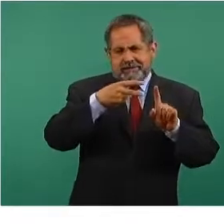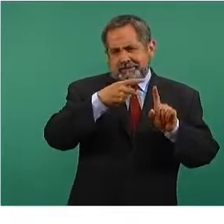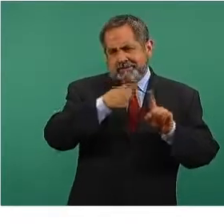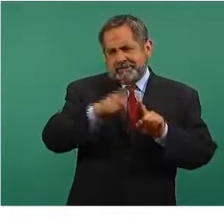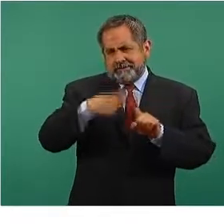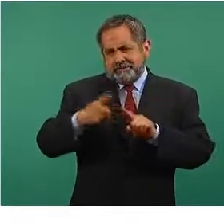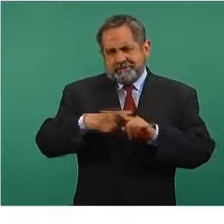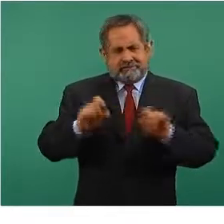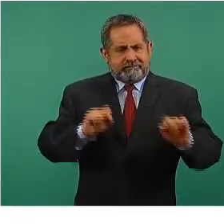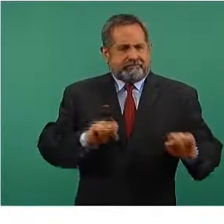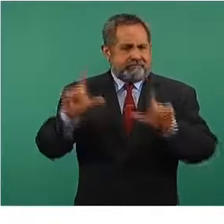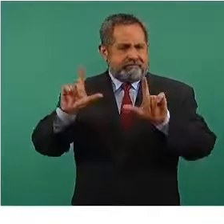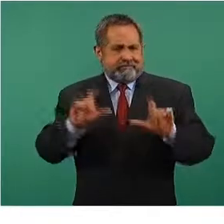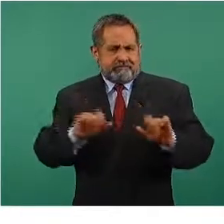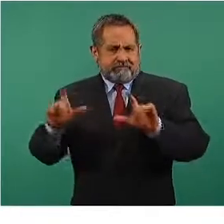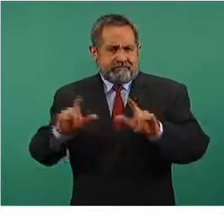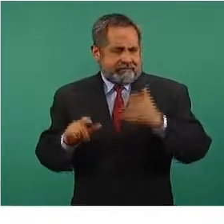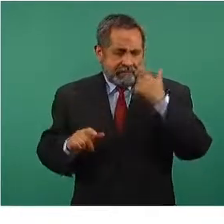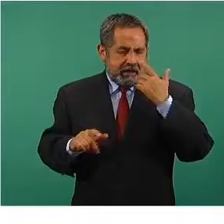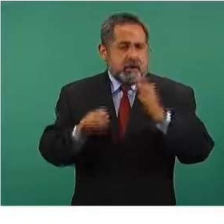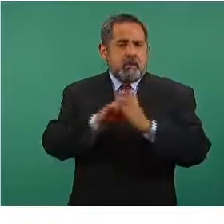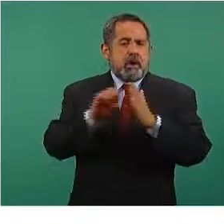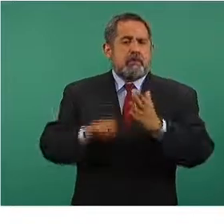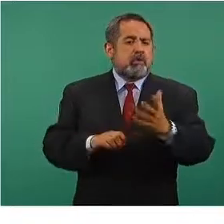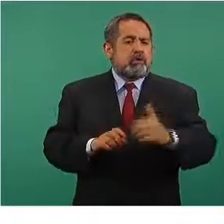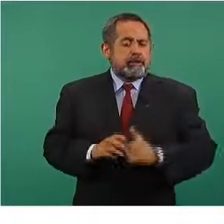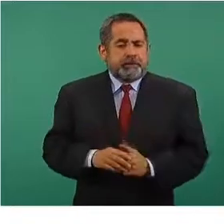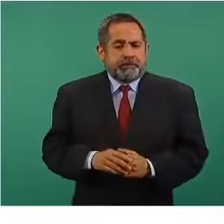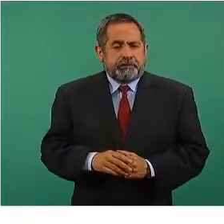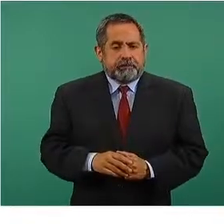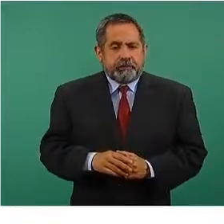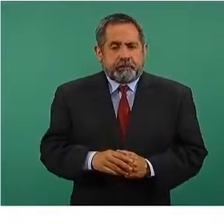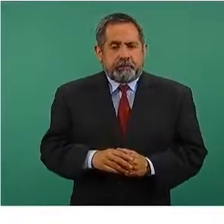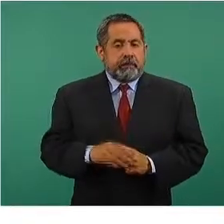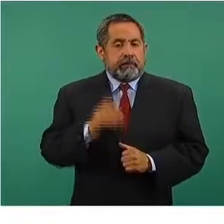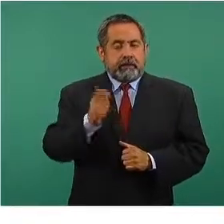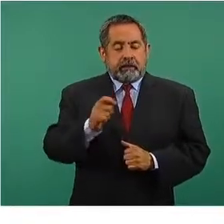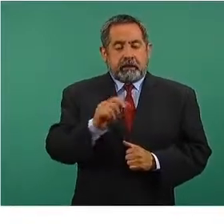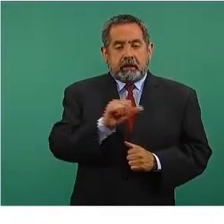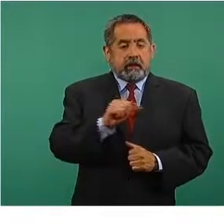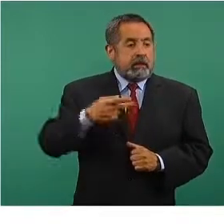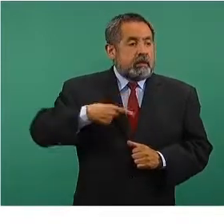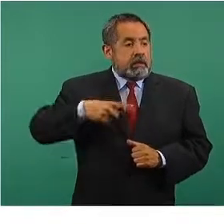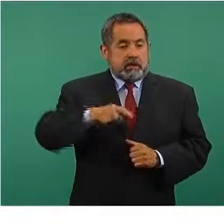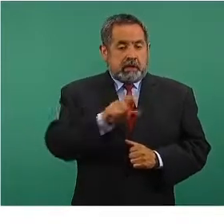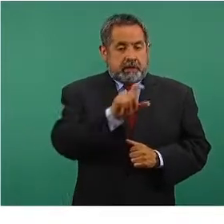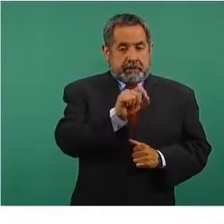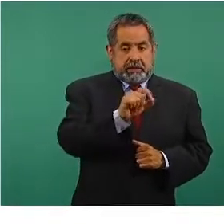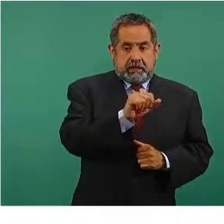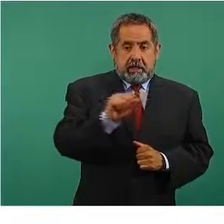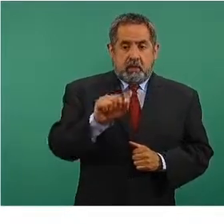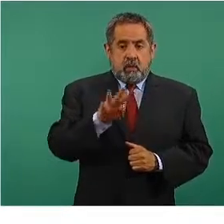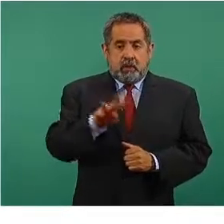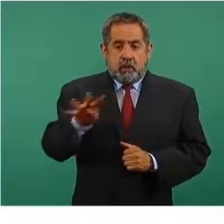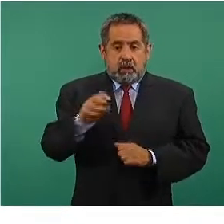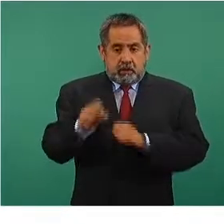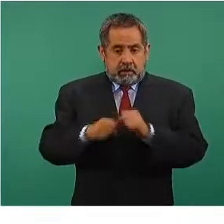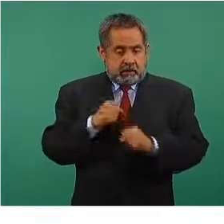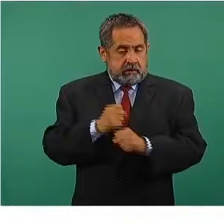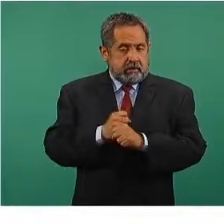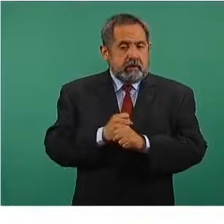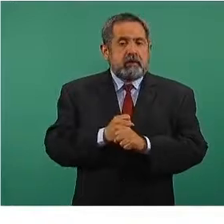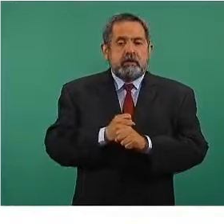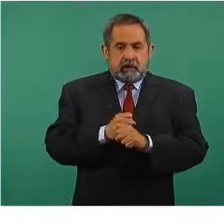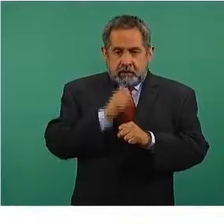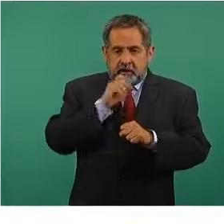edad y sexo. Y vamos a ver, por ejemplo, dónde está, que aún en poblaciones de 20 a 44 años tenemos